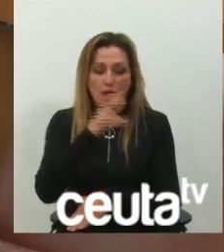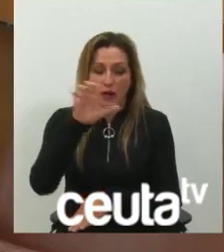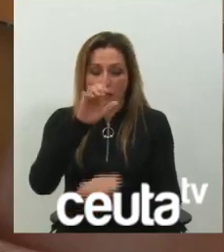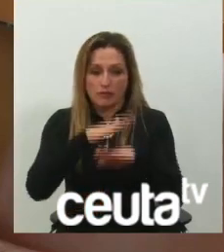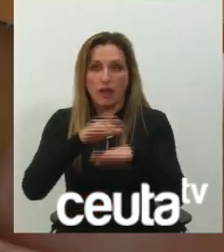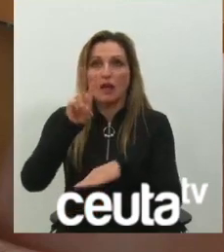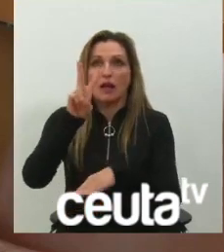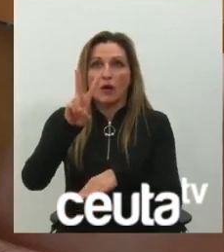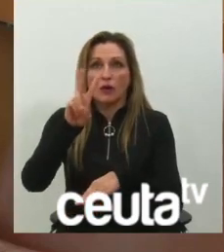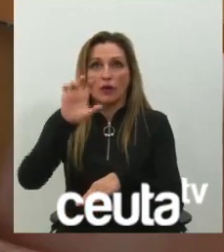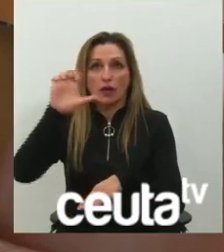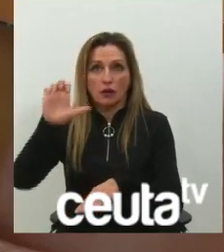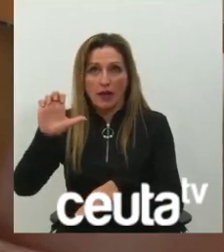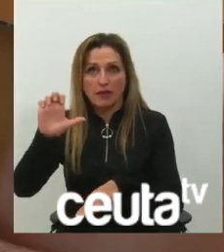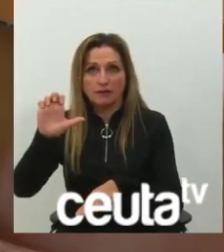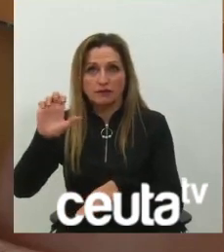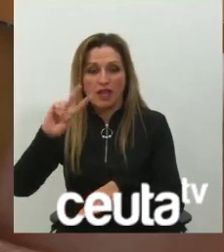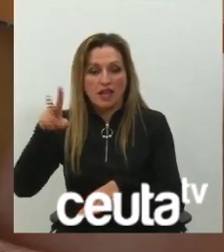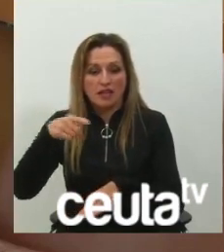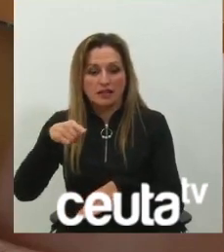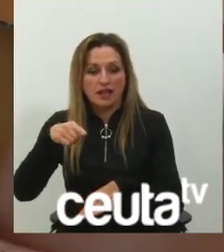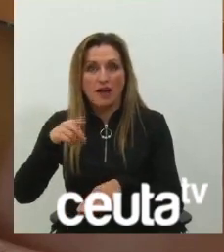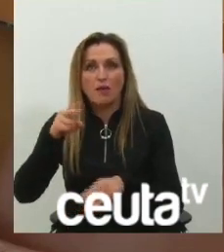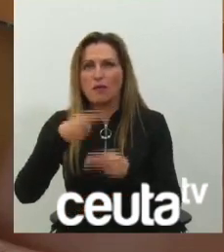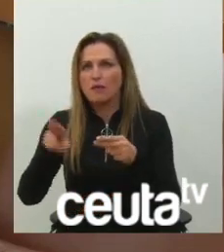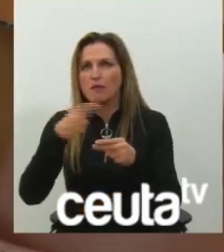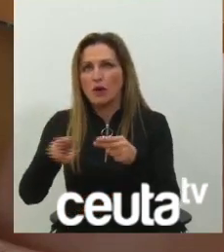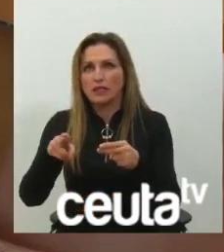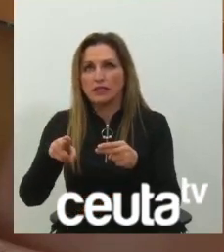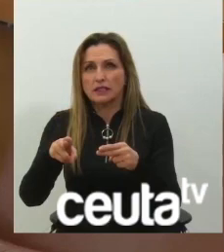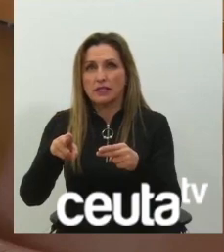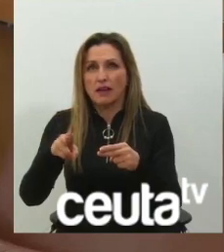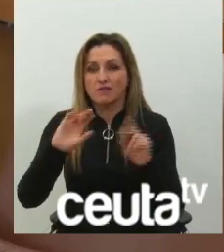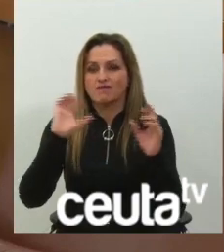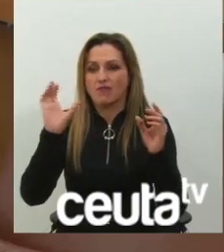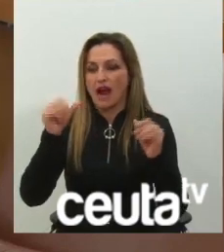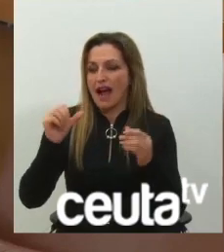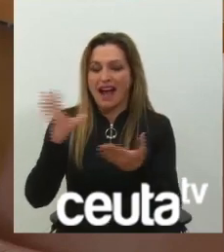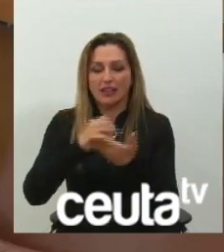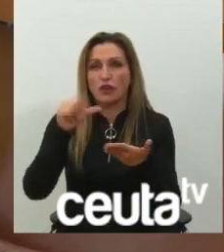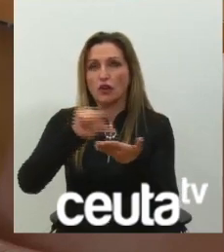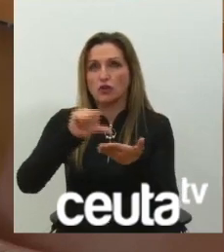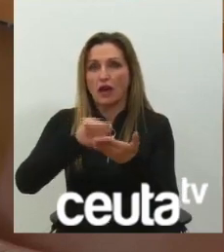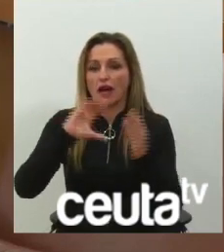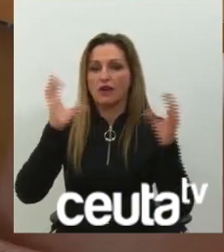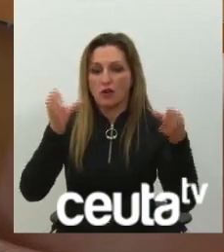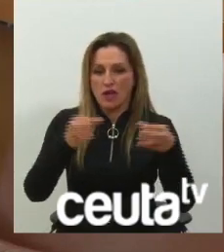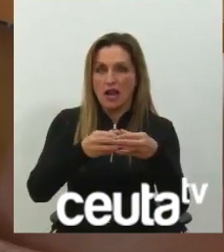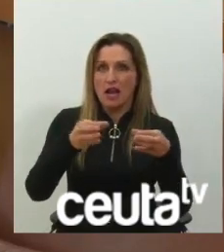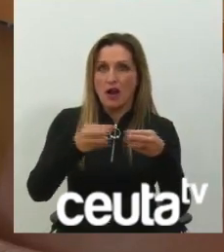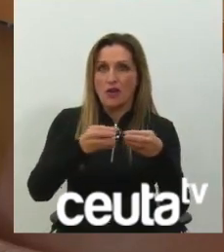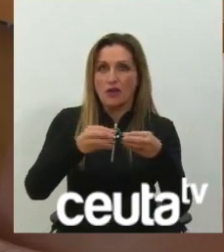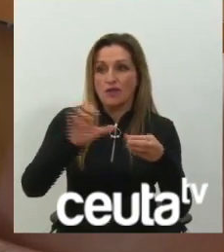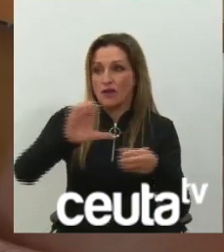y obliga a que estas políticas sean aplicables a todos los ciudadanos de la unión por lo que debería extenderse